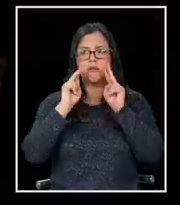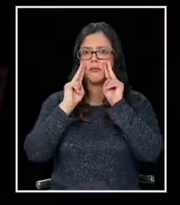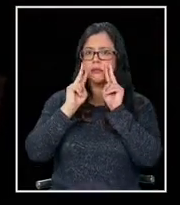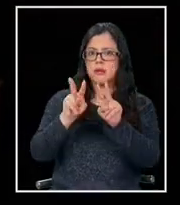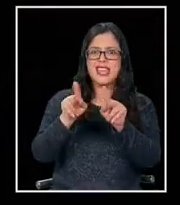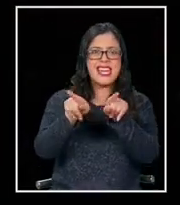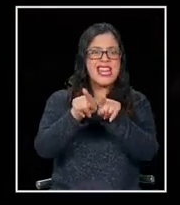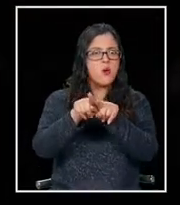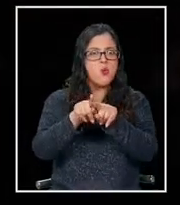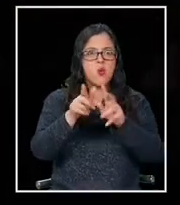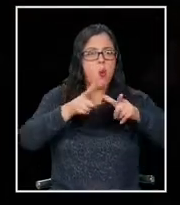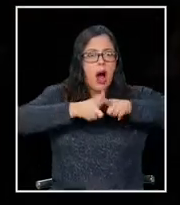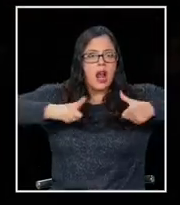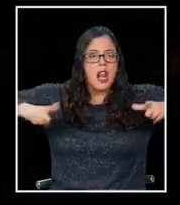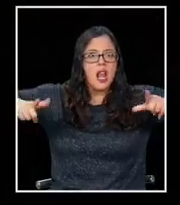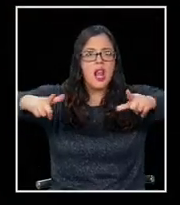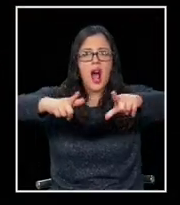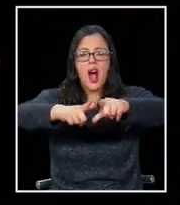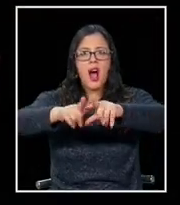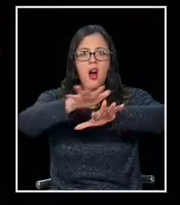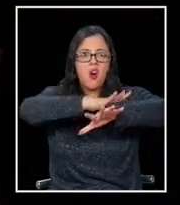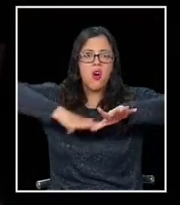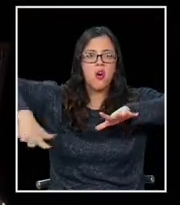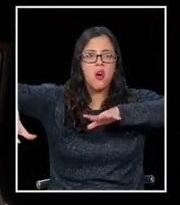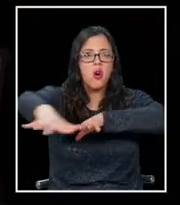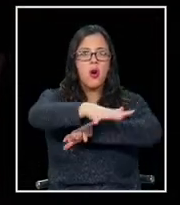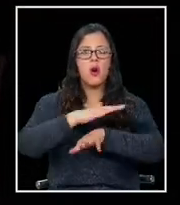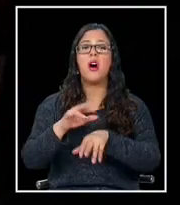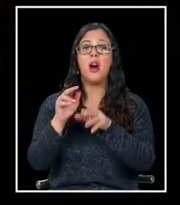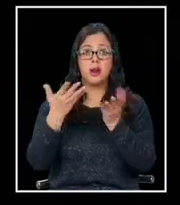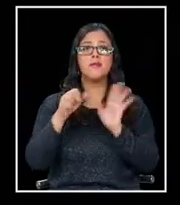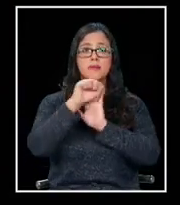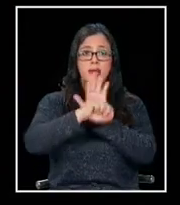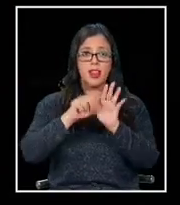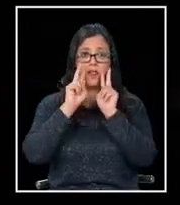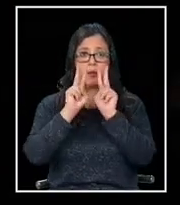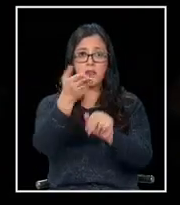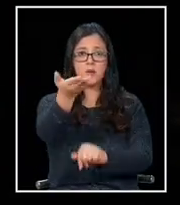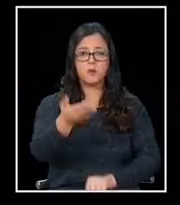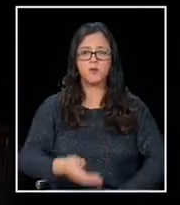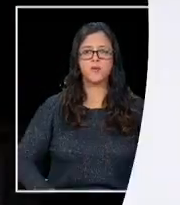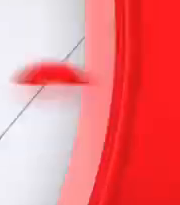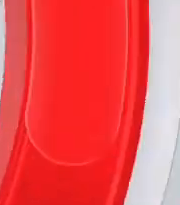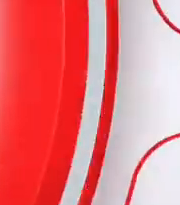parecía una laguna. Tenemos imágenes justamente de lo que fue este recorrido, los invito a escuchar.